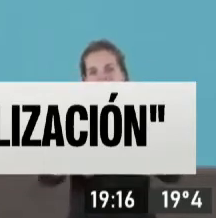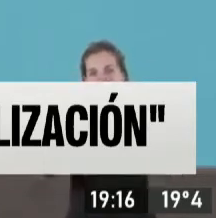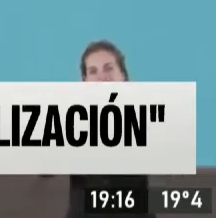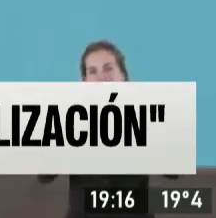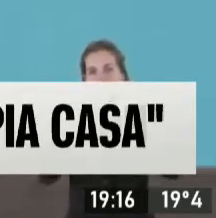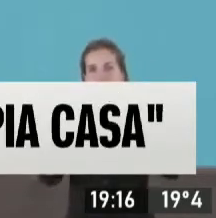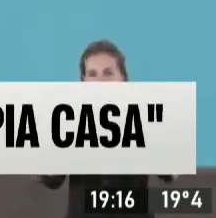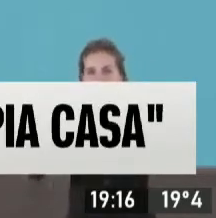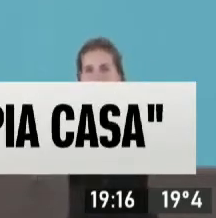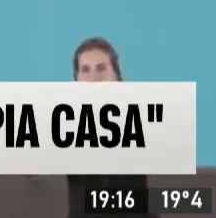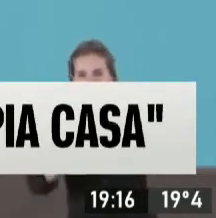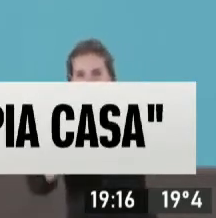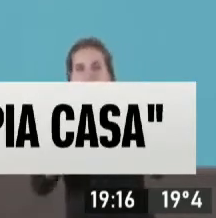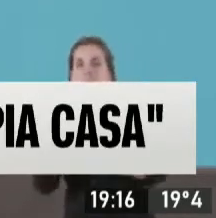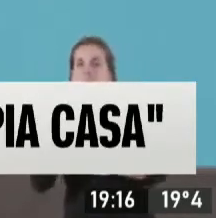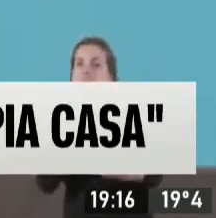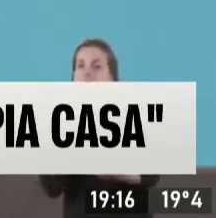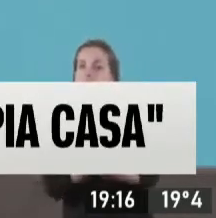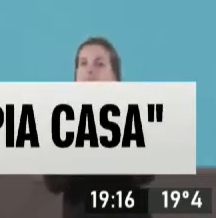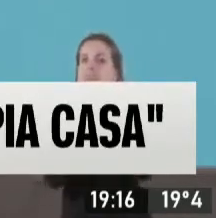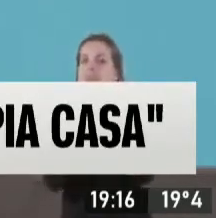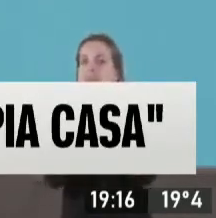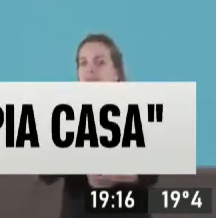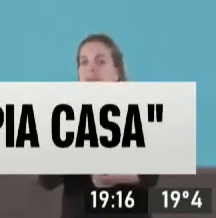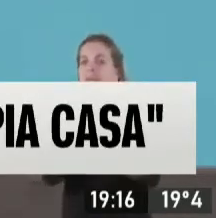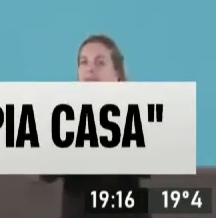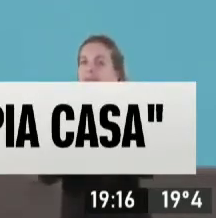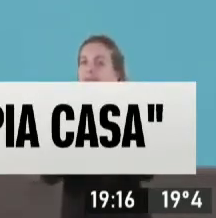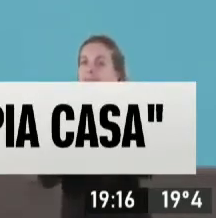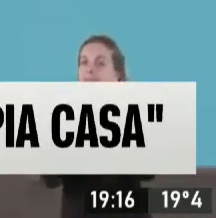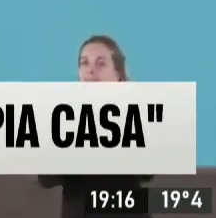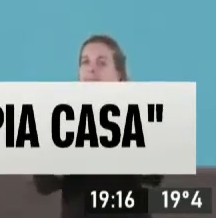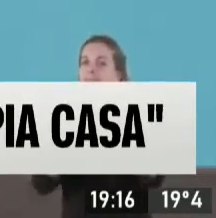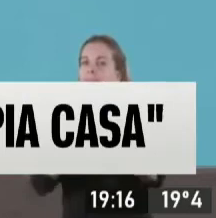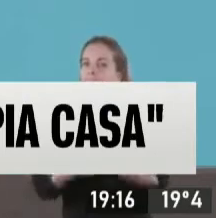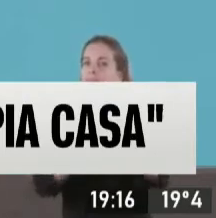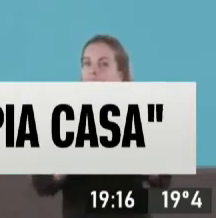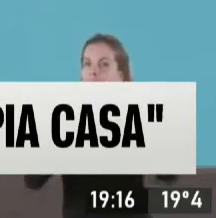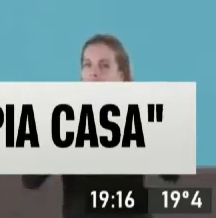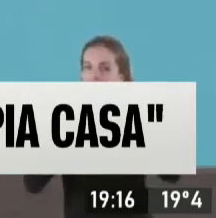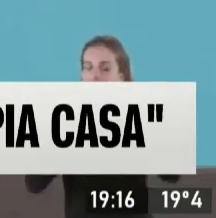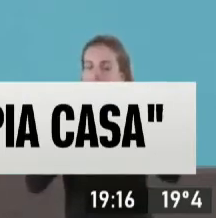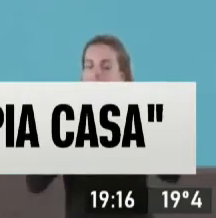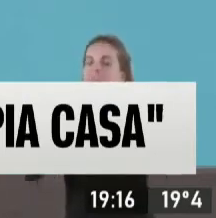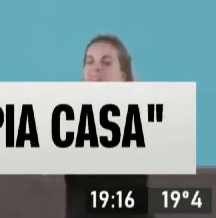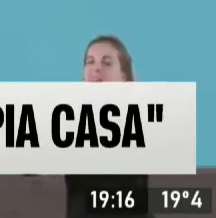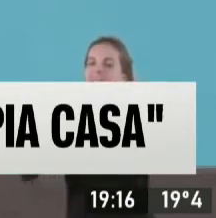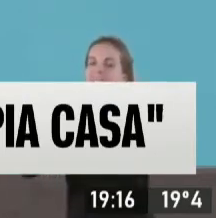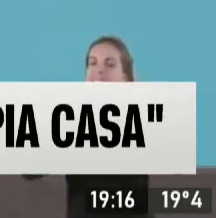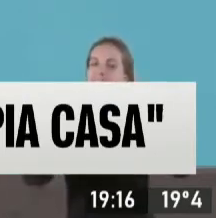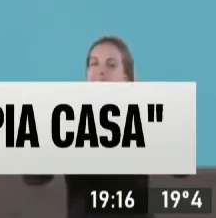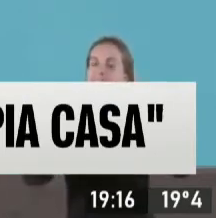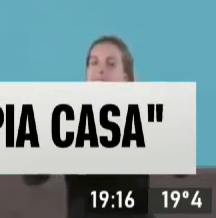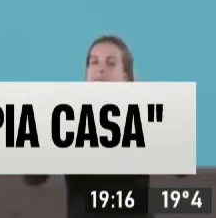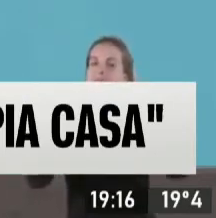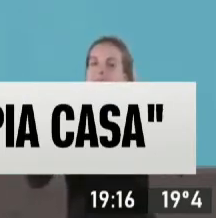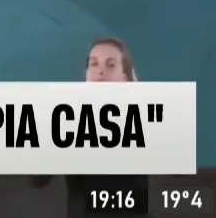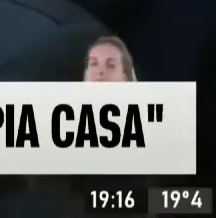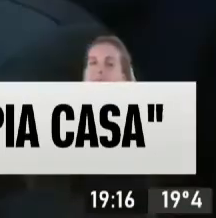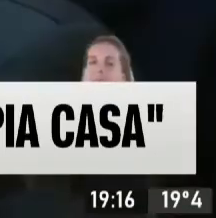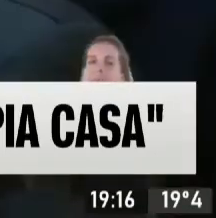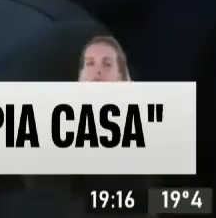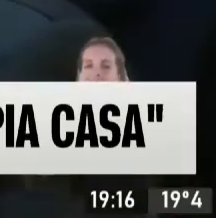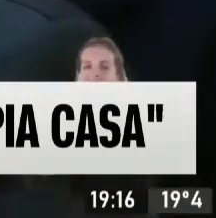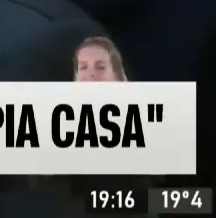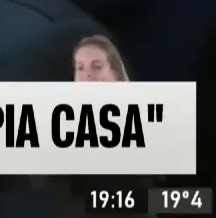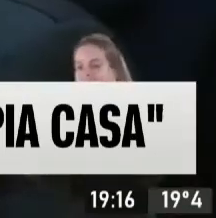Entonces tenemos que ser muy firmes en esta lucha. Y tenemos que dejar de lado cualquier diferencia